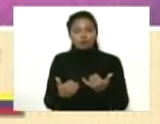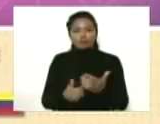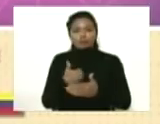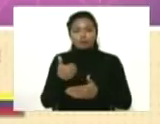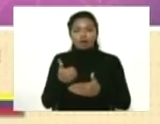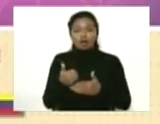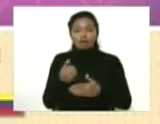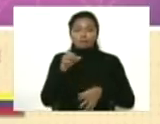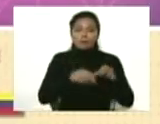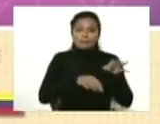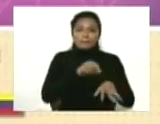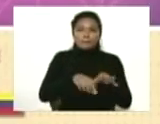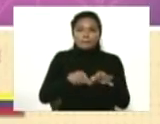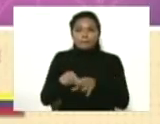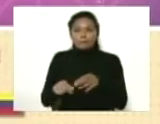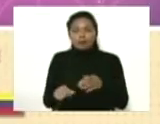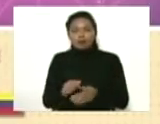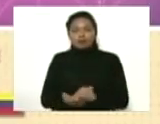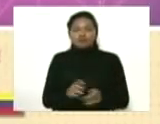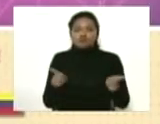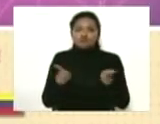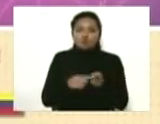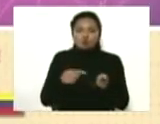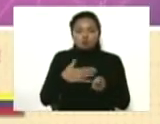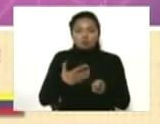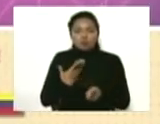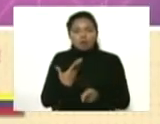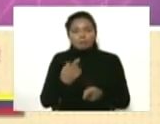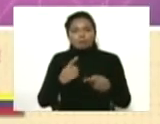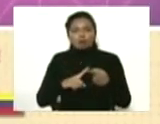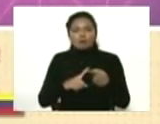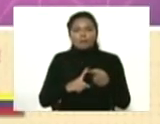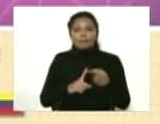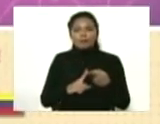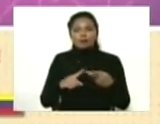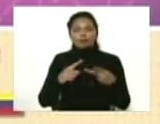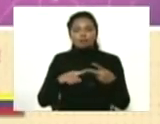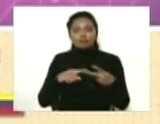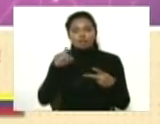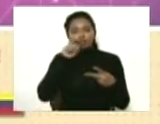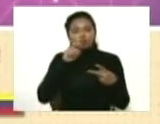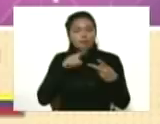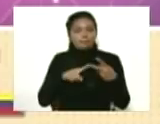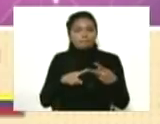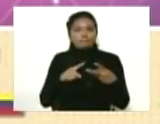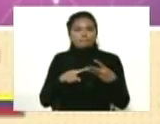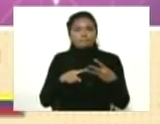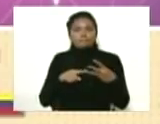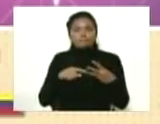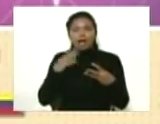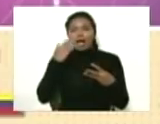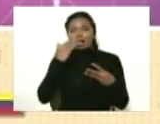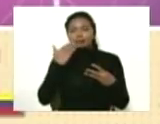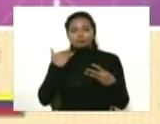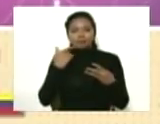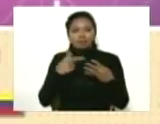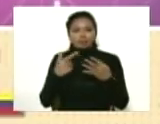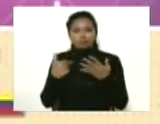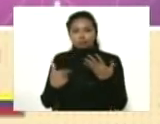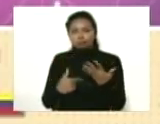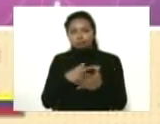de cultivos de rubro de ciclo corto, como lo es el pimentón, el tomate, el ají dulce, auyama y